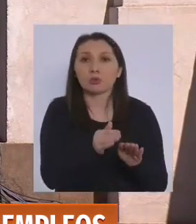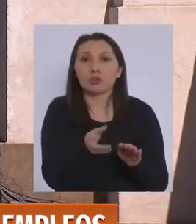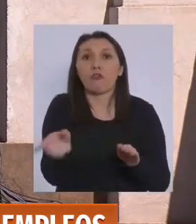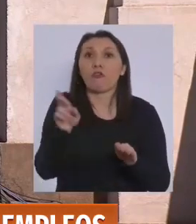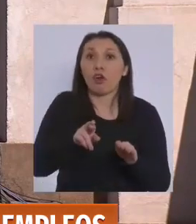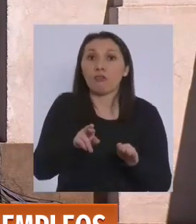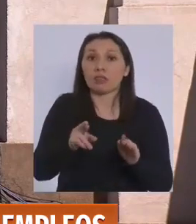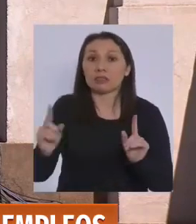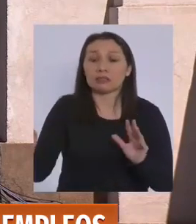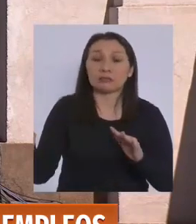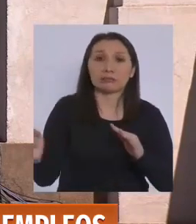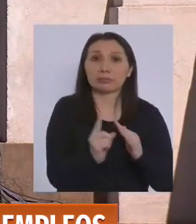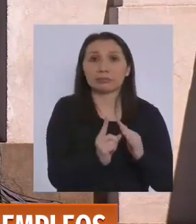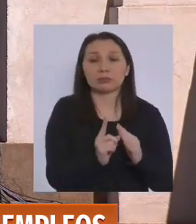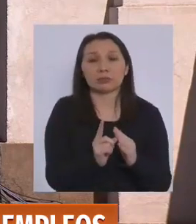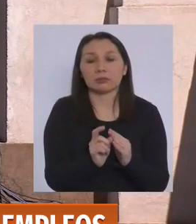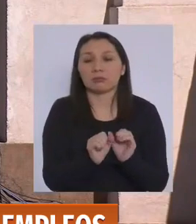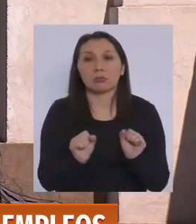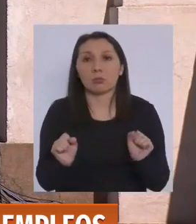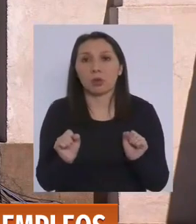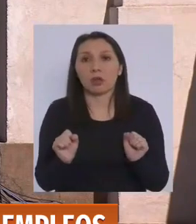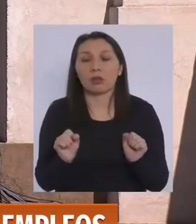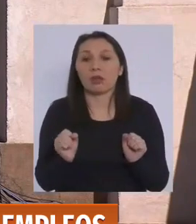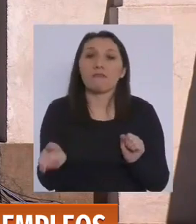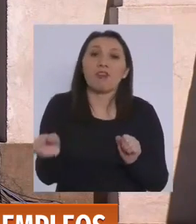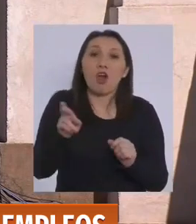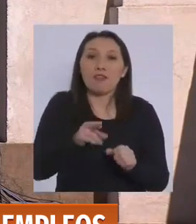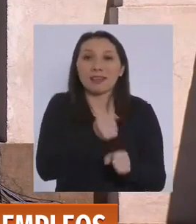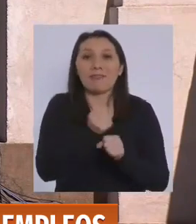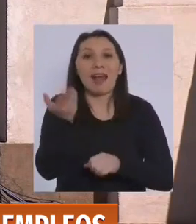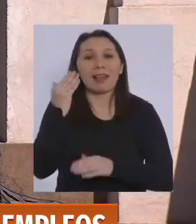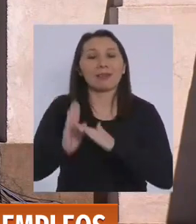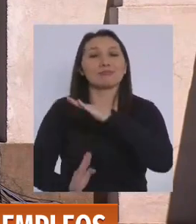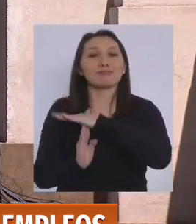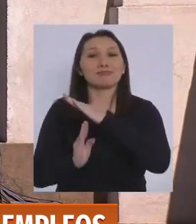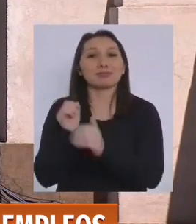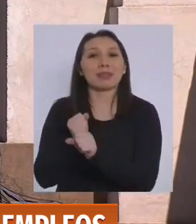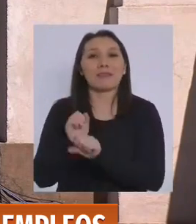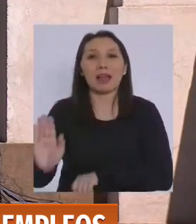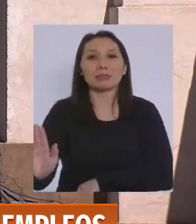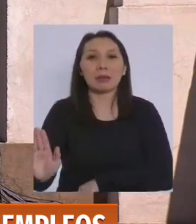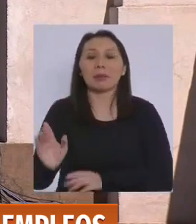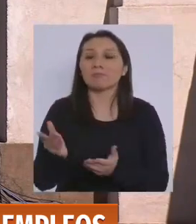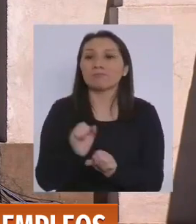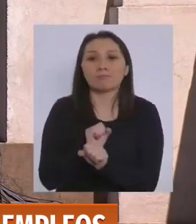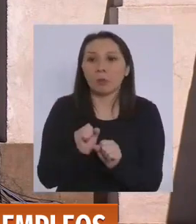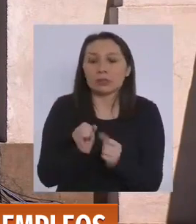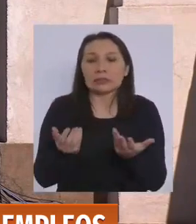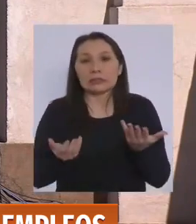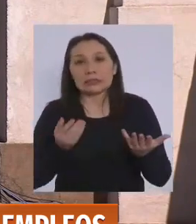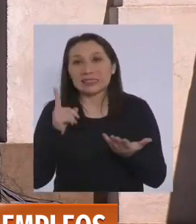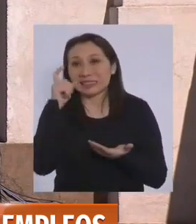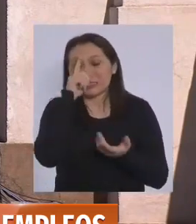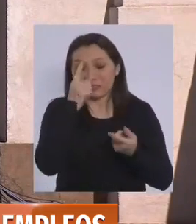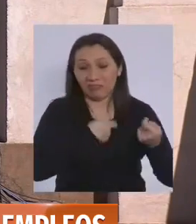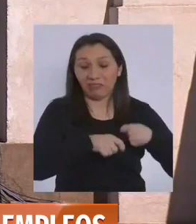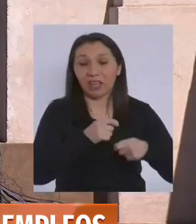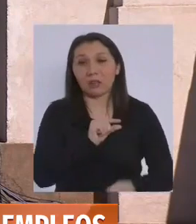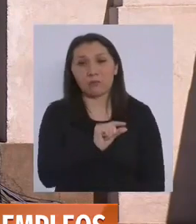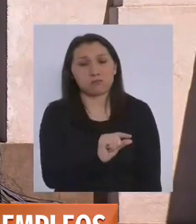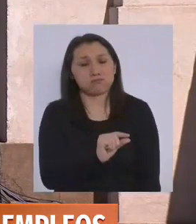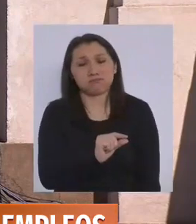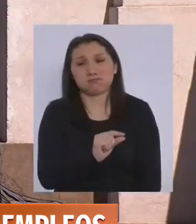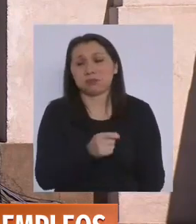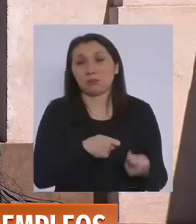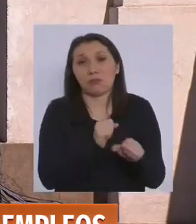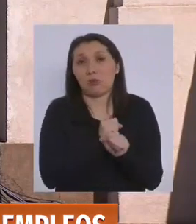volver a contratarlo. O sea, más que para volver a contratarlo, para que retorne, dado que está suspendido. Y dice, mira, en realidad todavía mis ventas están recién